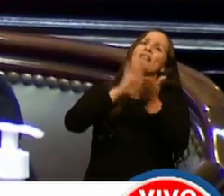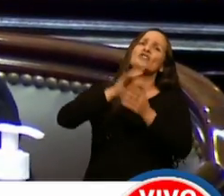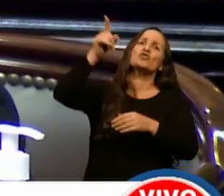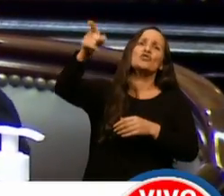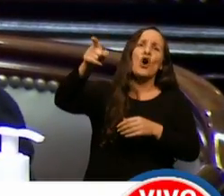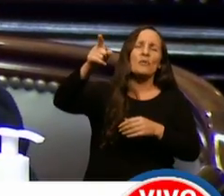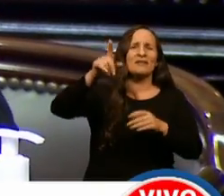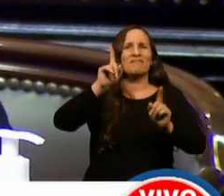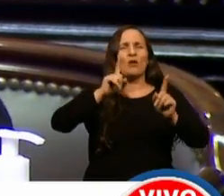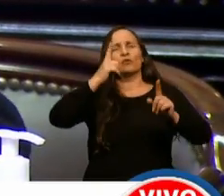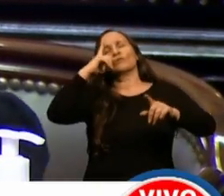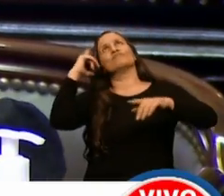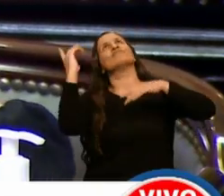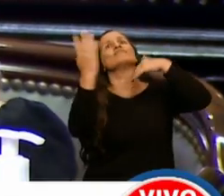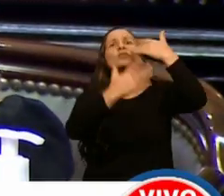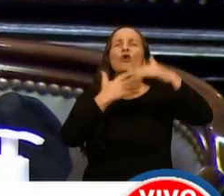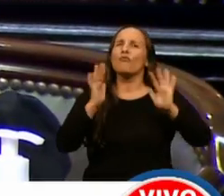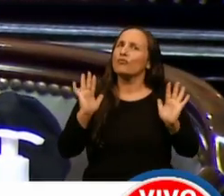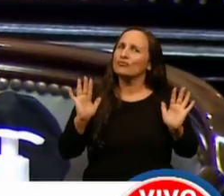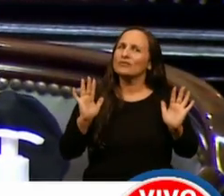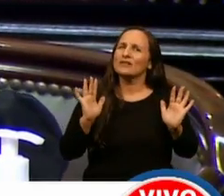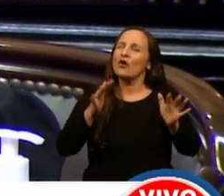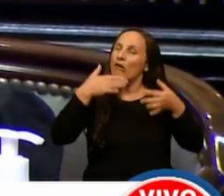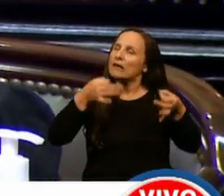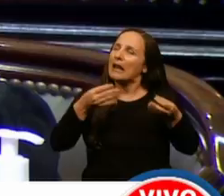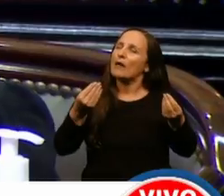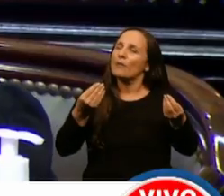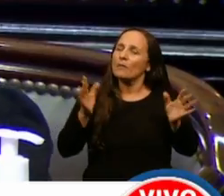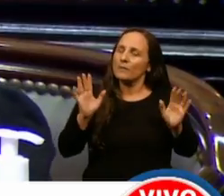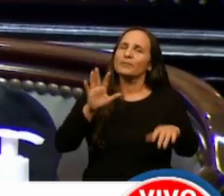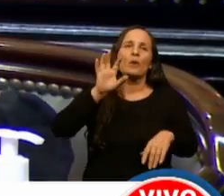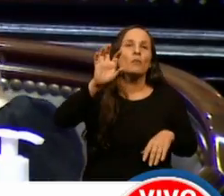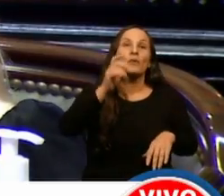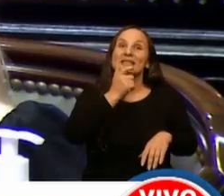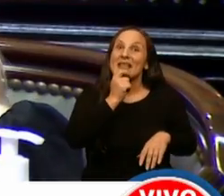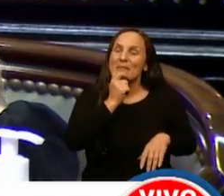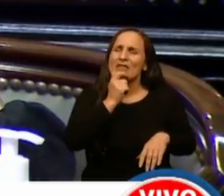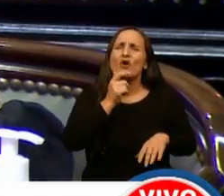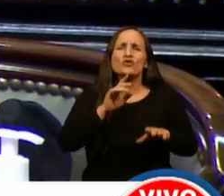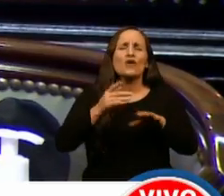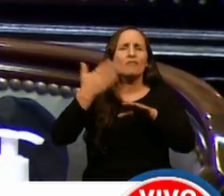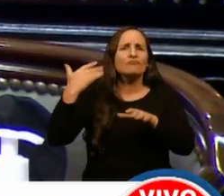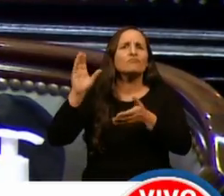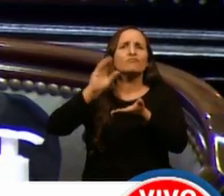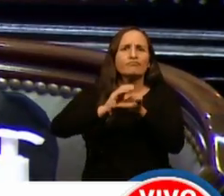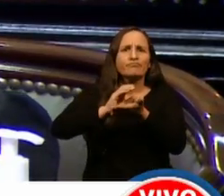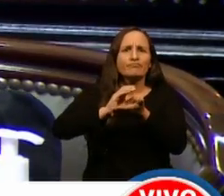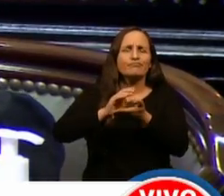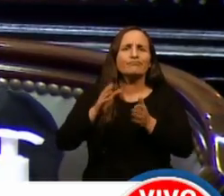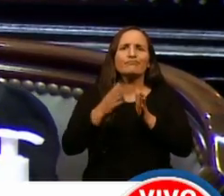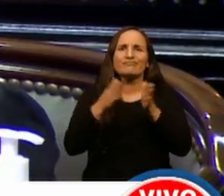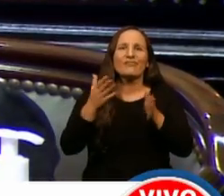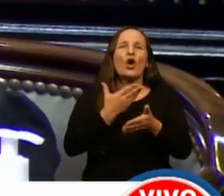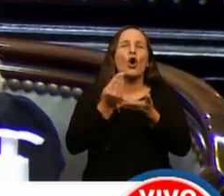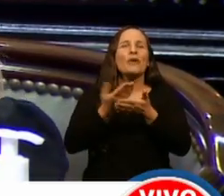las realidades y las verdades sobre todo en la provincia de mendoza han habido inversiones en el último en el